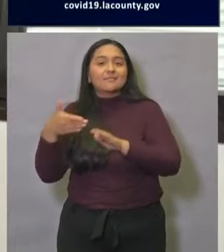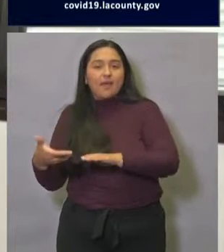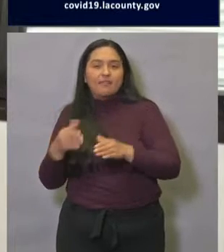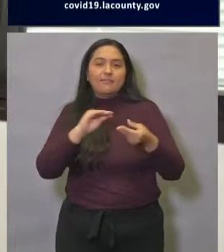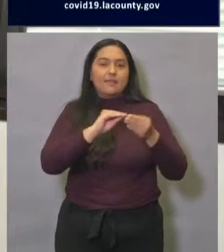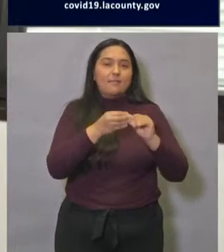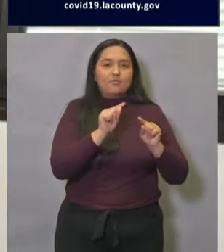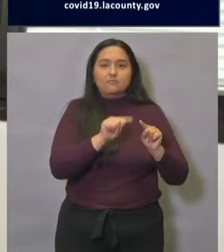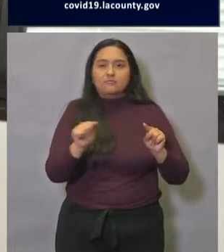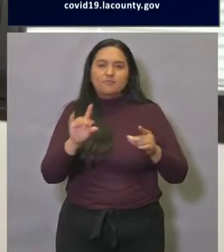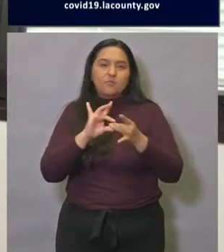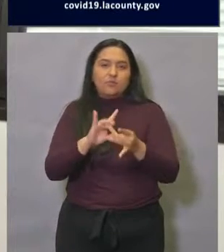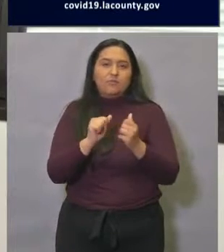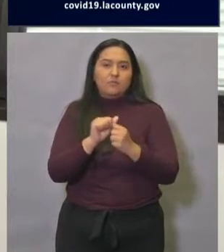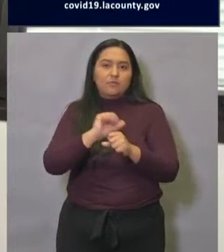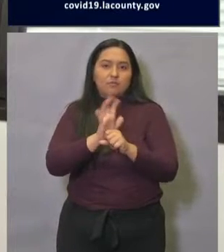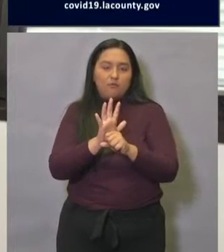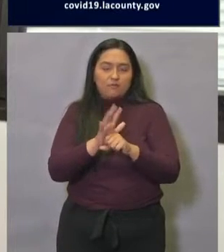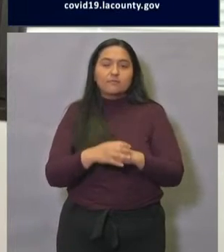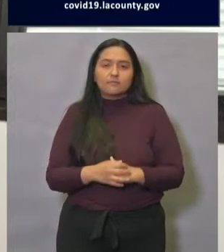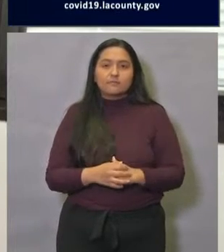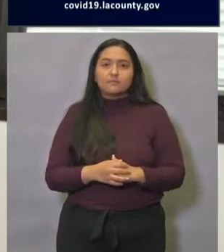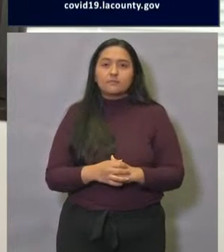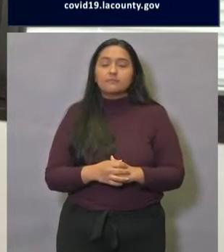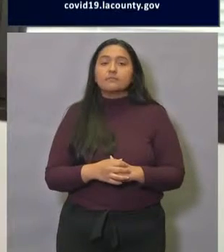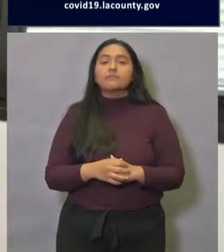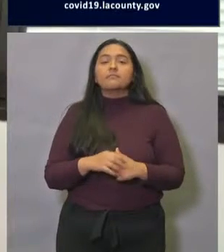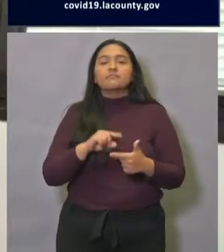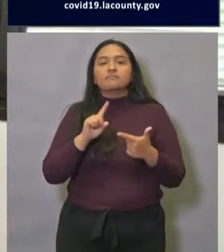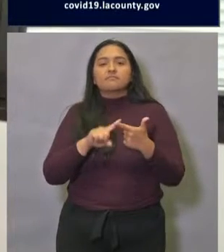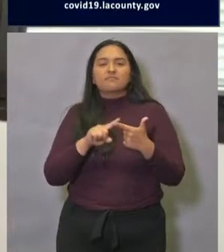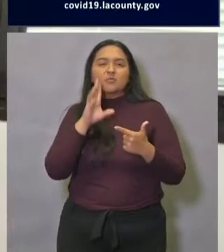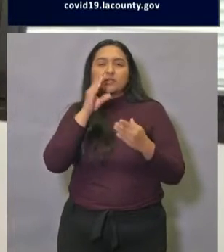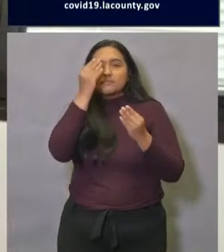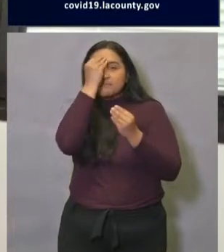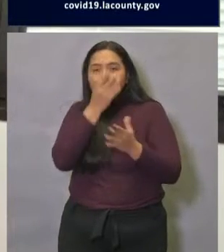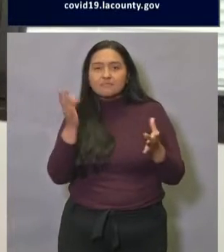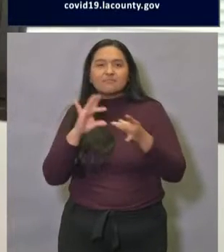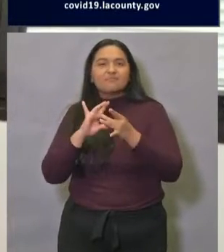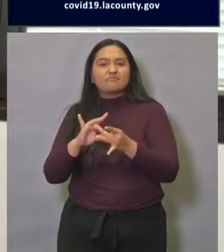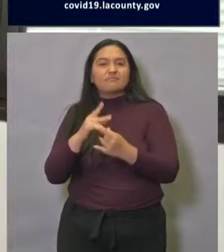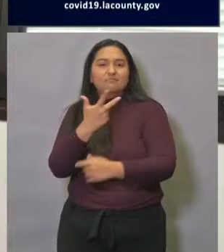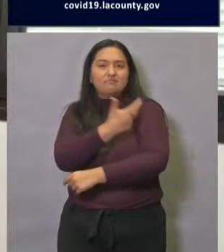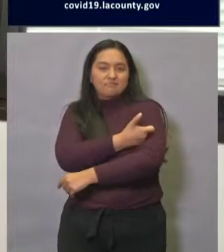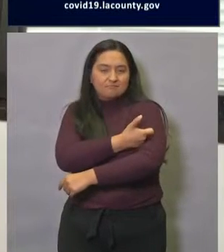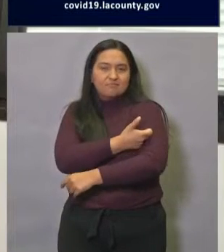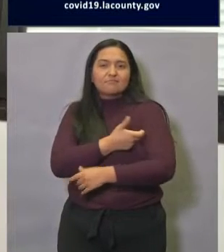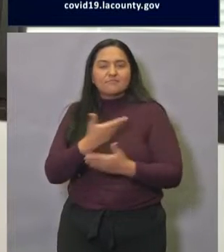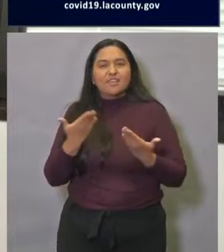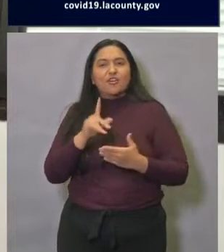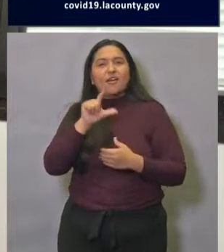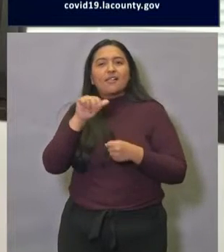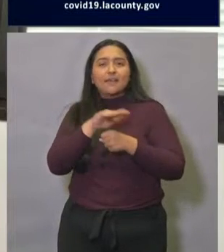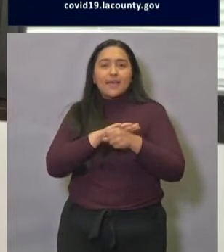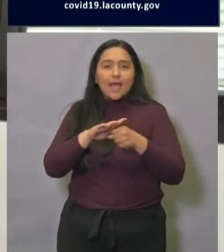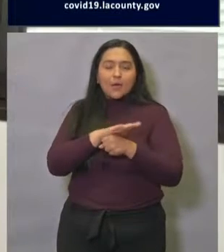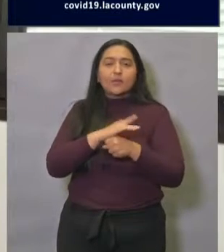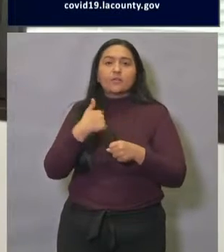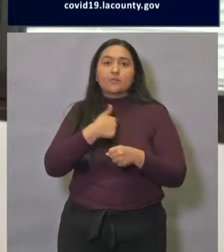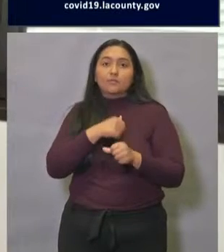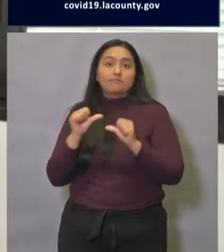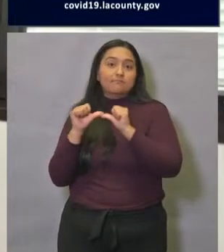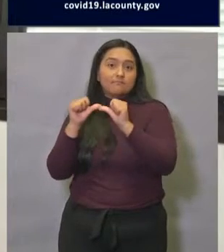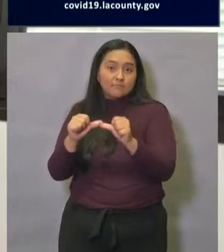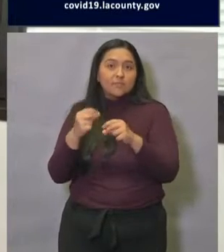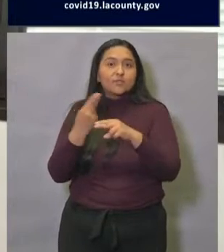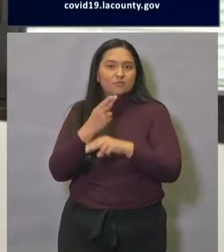condado de Los Ángeles. Una actualización acerca de la vacuna que incluye información sobre cómo el condado de Los Ángeles está volviendo a usar la vacuna